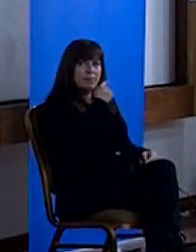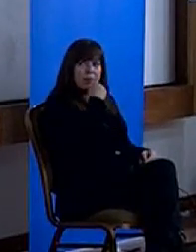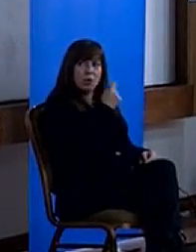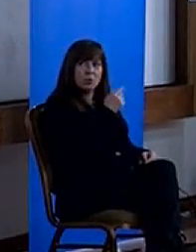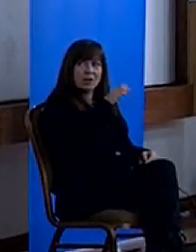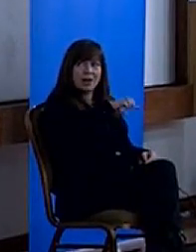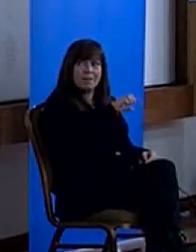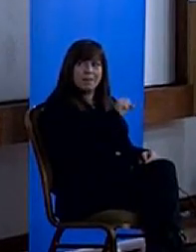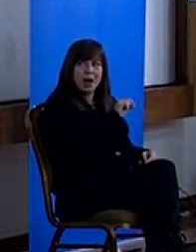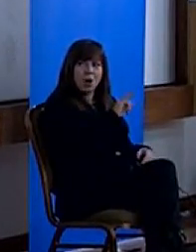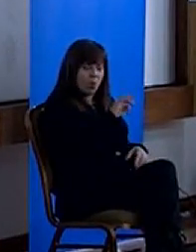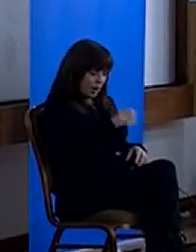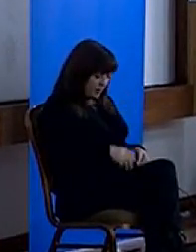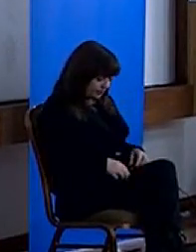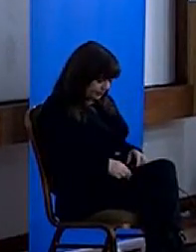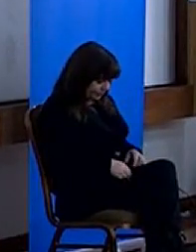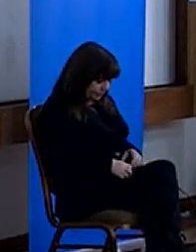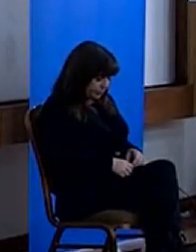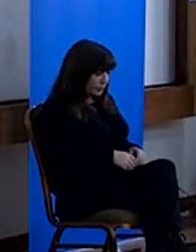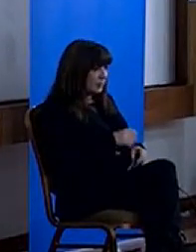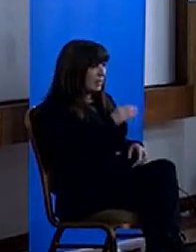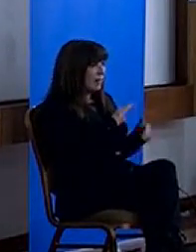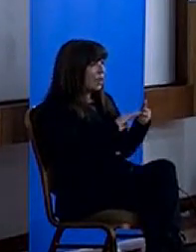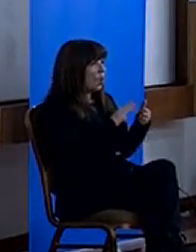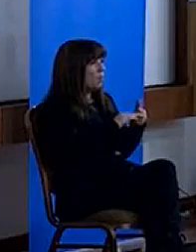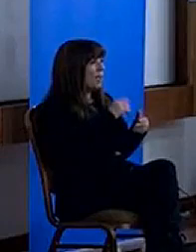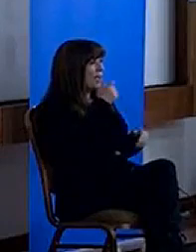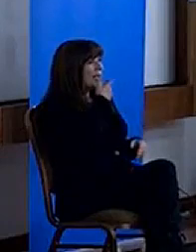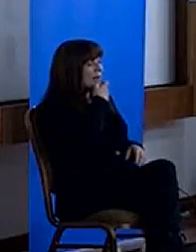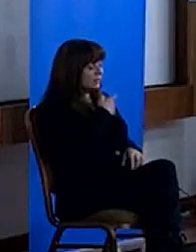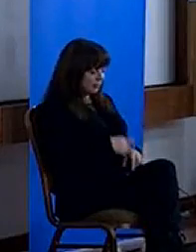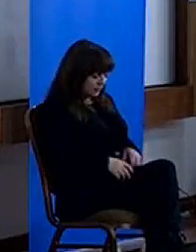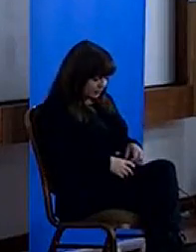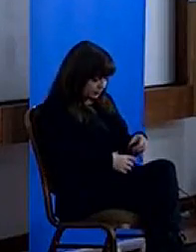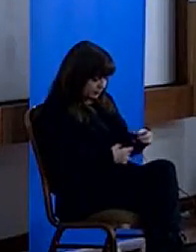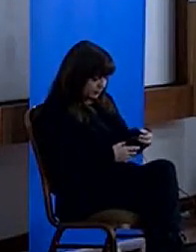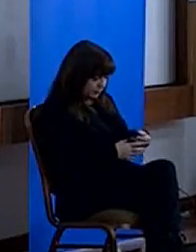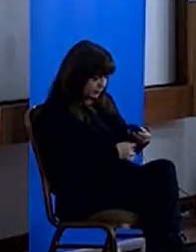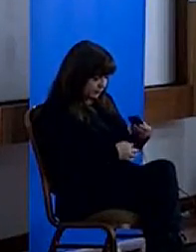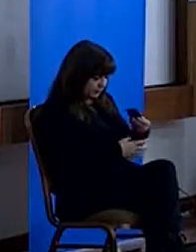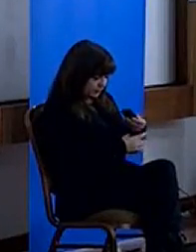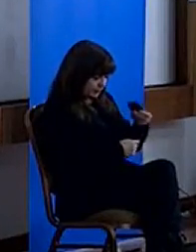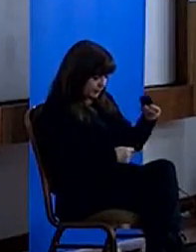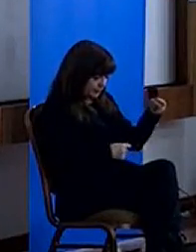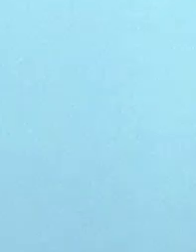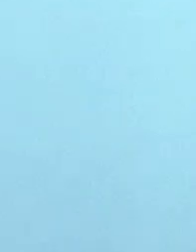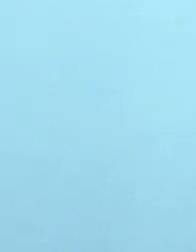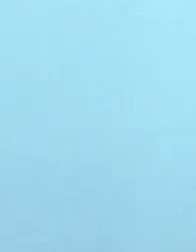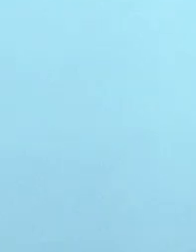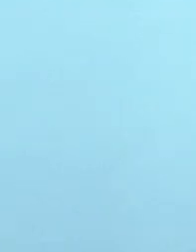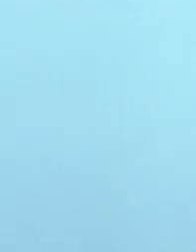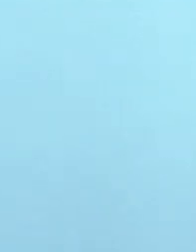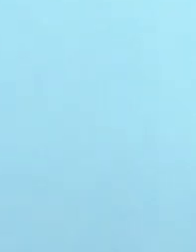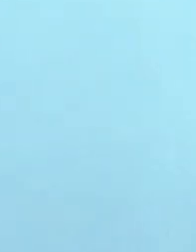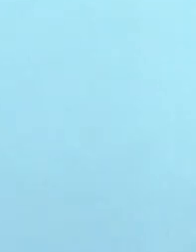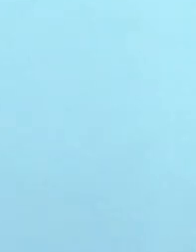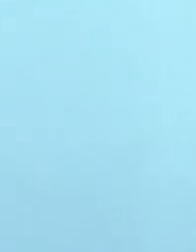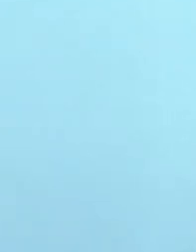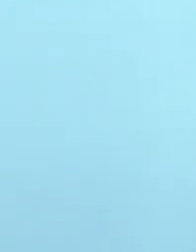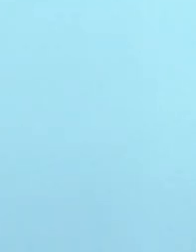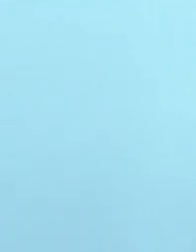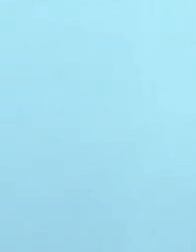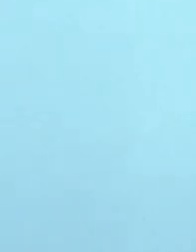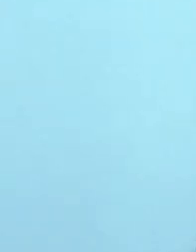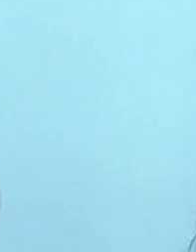con Paula. Hacerte una pregunta, Paula, desde el punto de vista de los actores en salud, ya sea